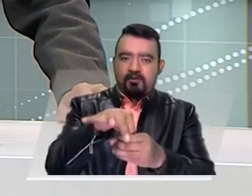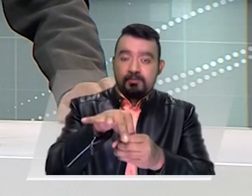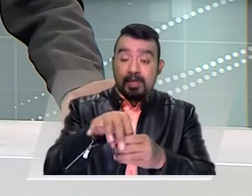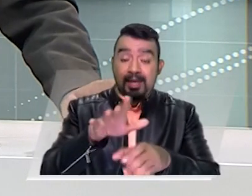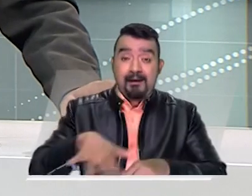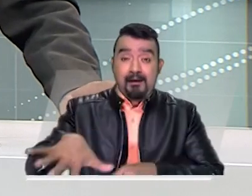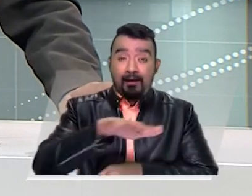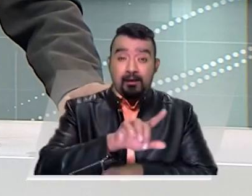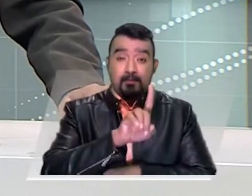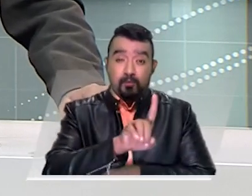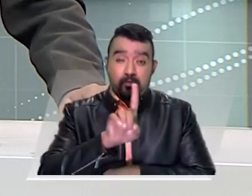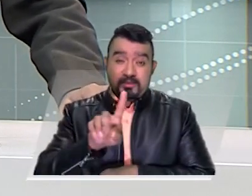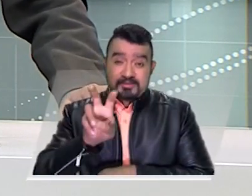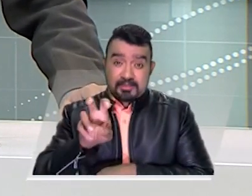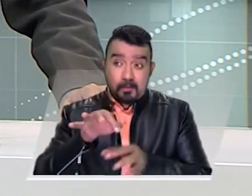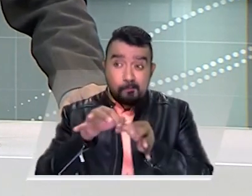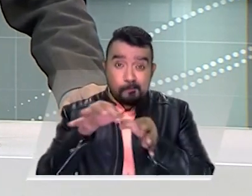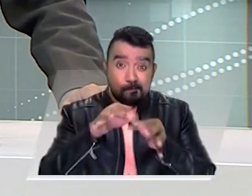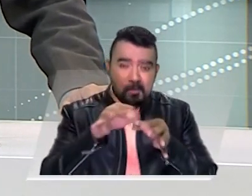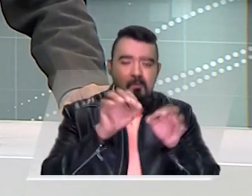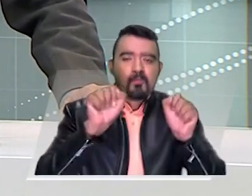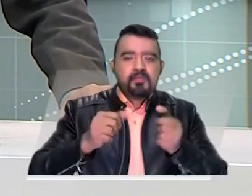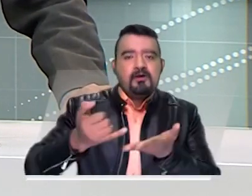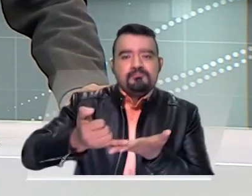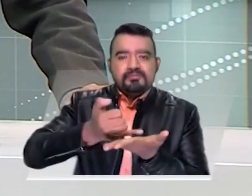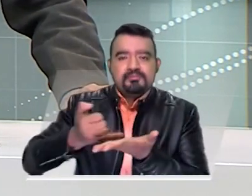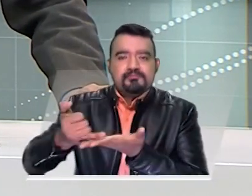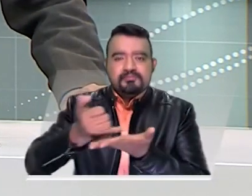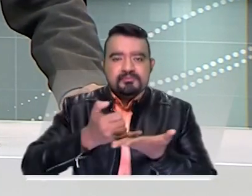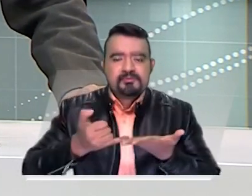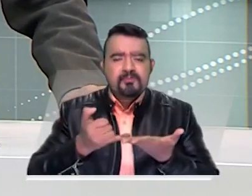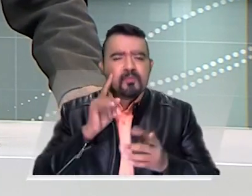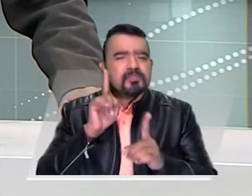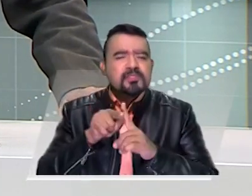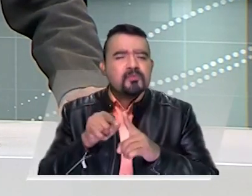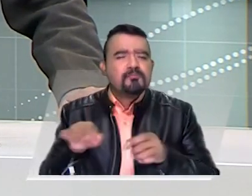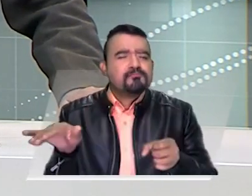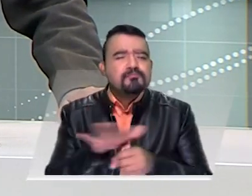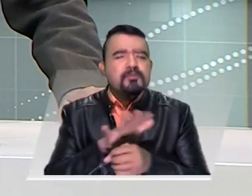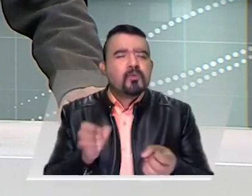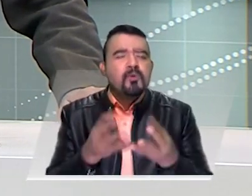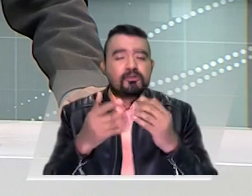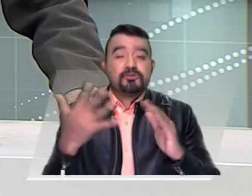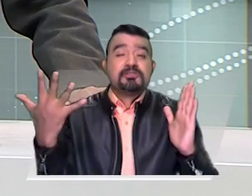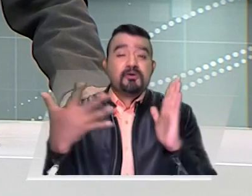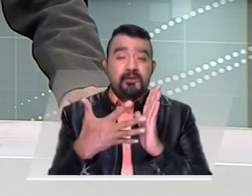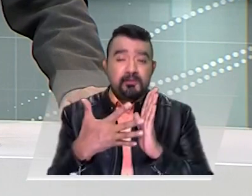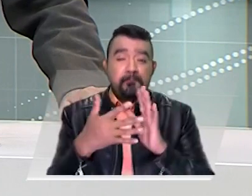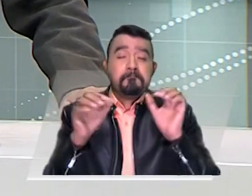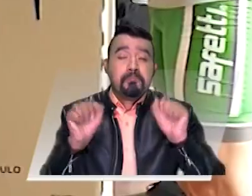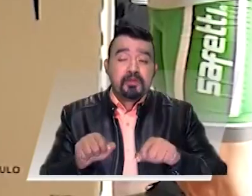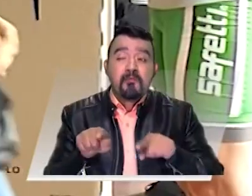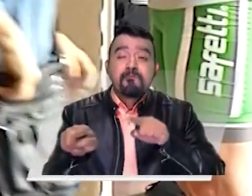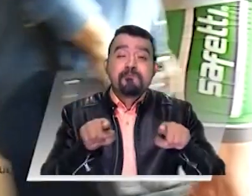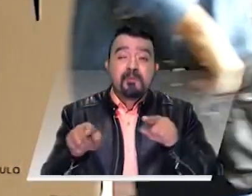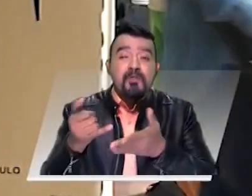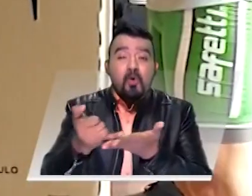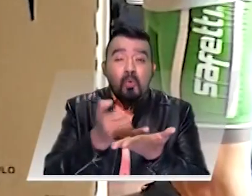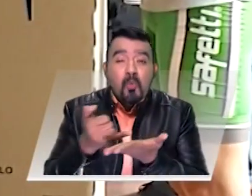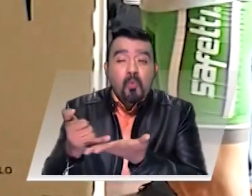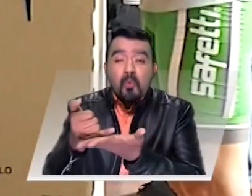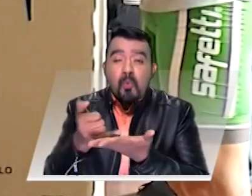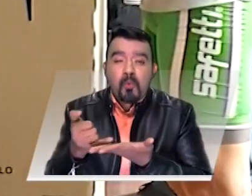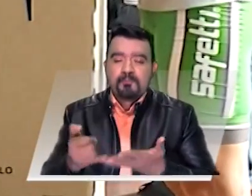municipios tendrán elecciones de dignatarios para más de 5.000 juntas en todo el departamento.